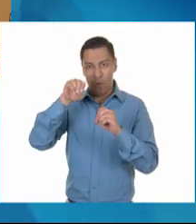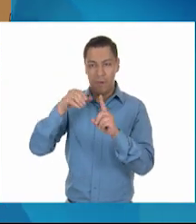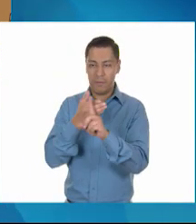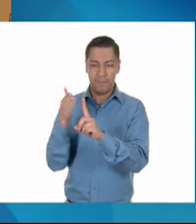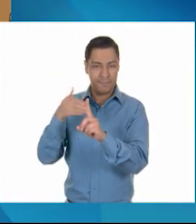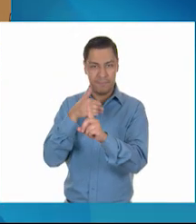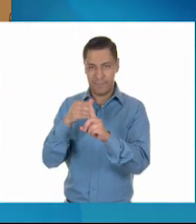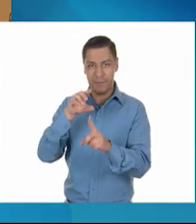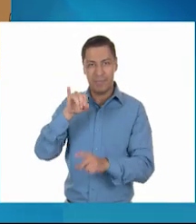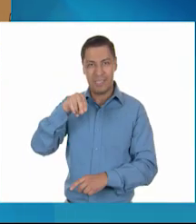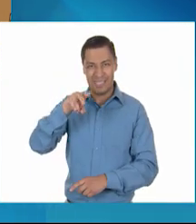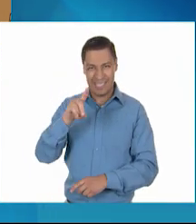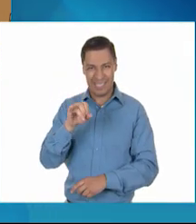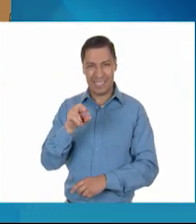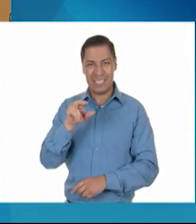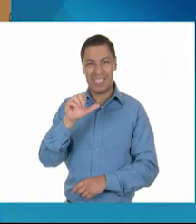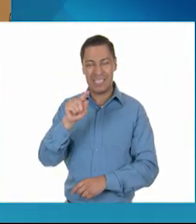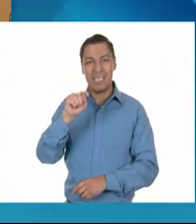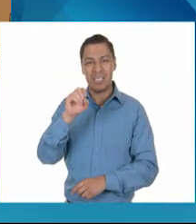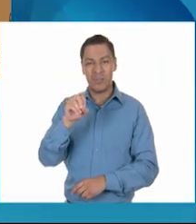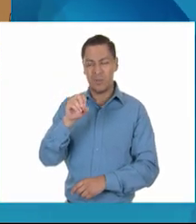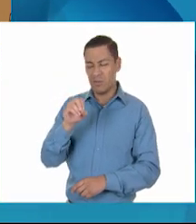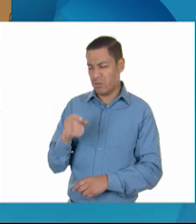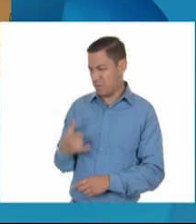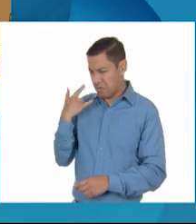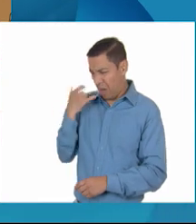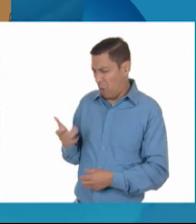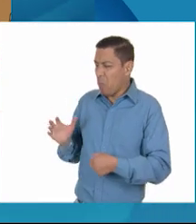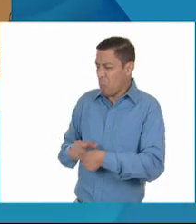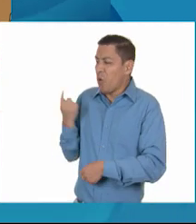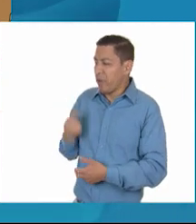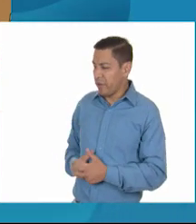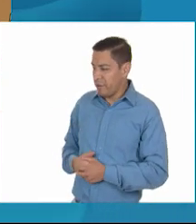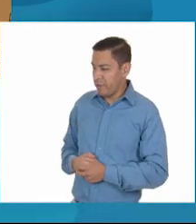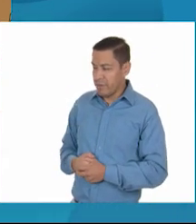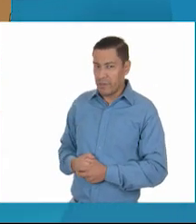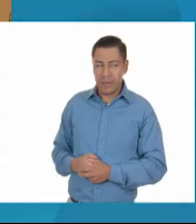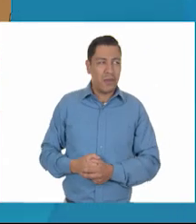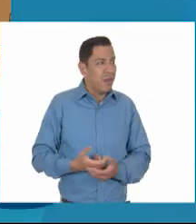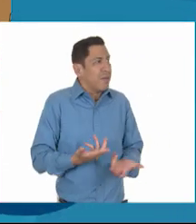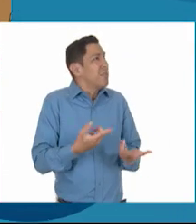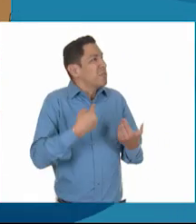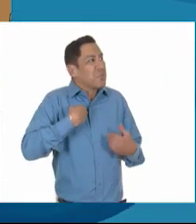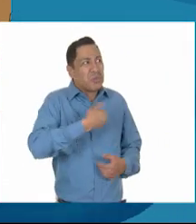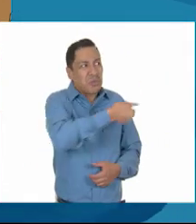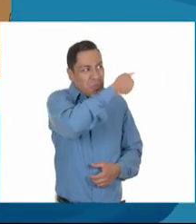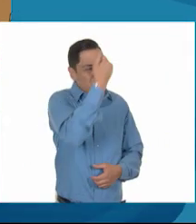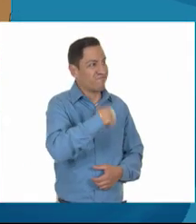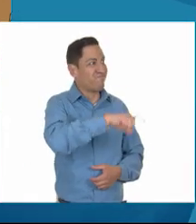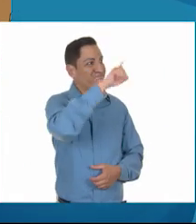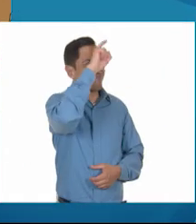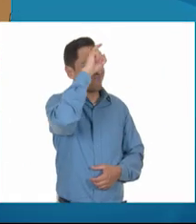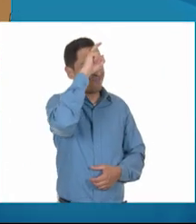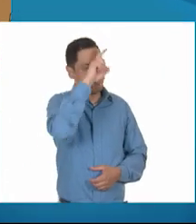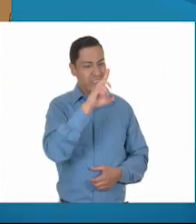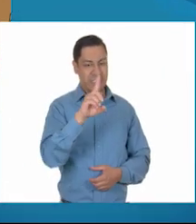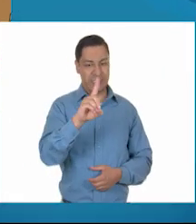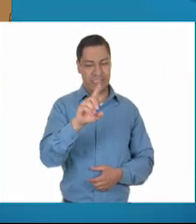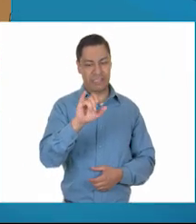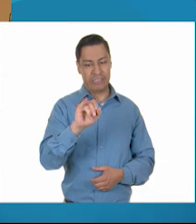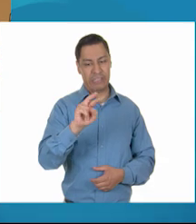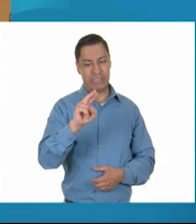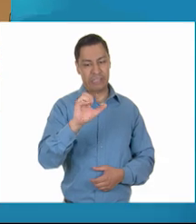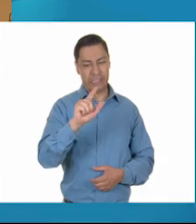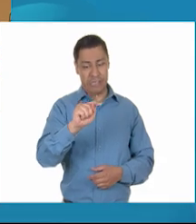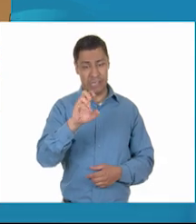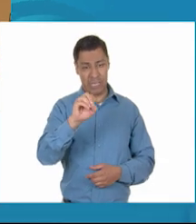¿Pero eso qué tiene de raro, Cupertino? Pues, ¿cómo qué, don Leopoldo? Es que yo no sé bien si elegir ser directo e ir